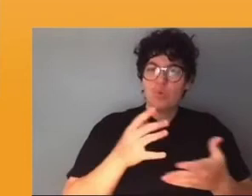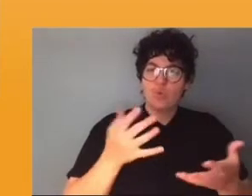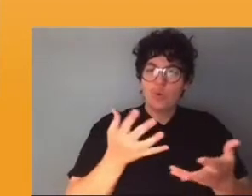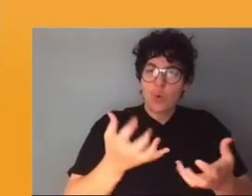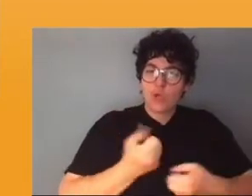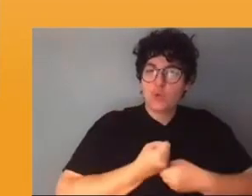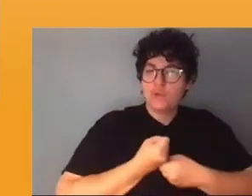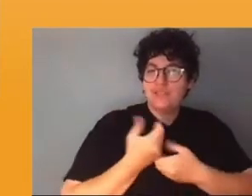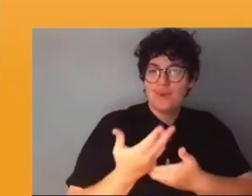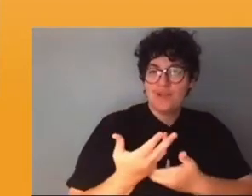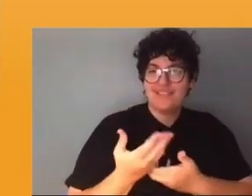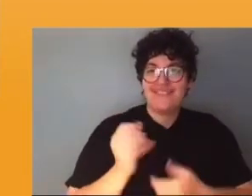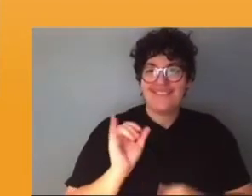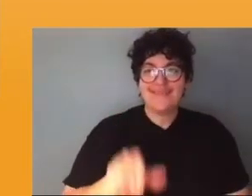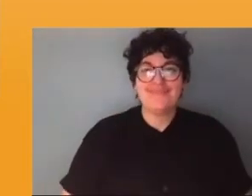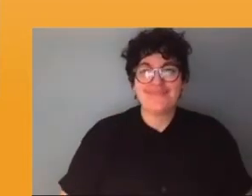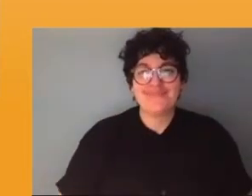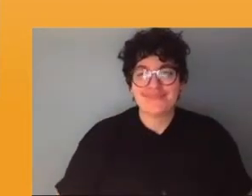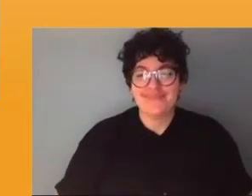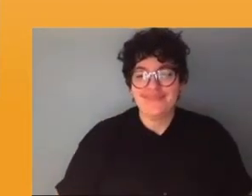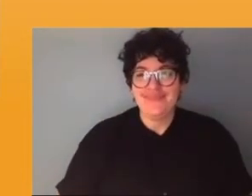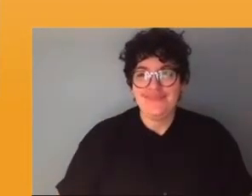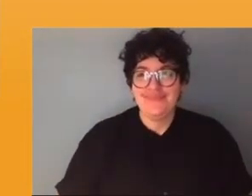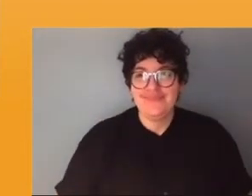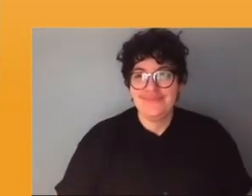intentando expresar.